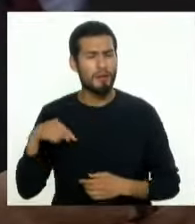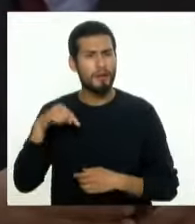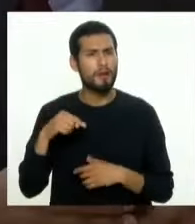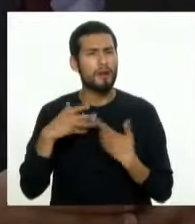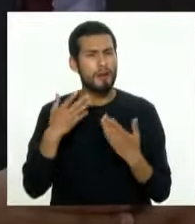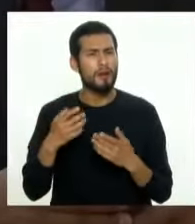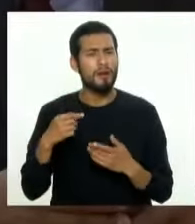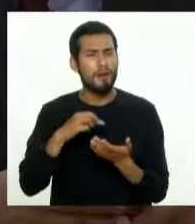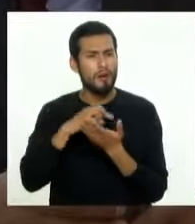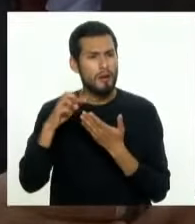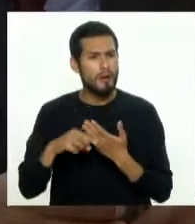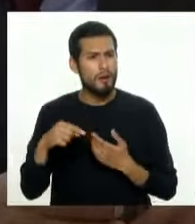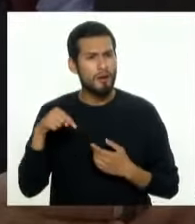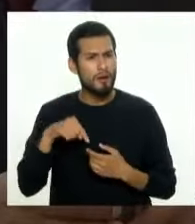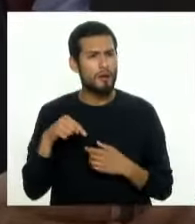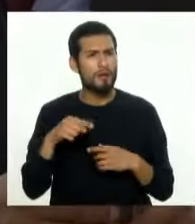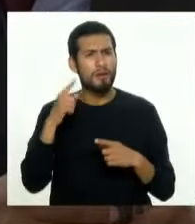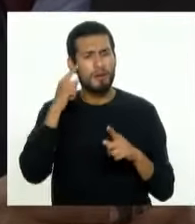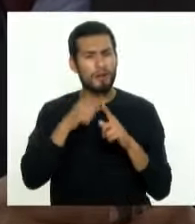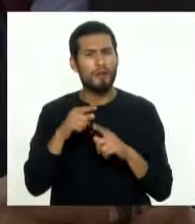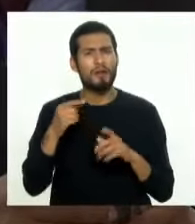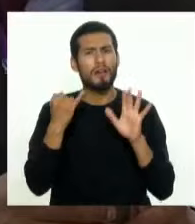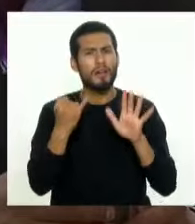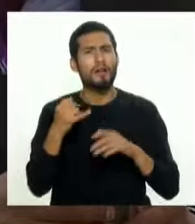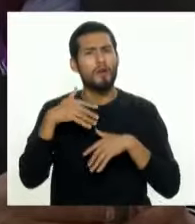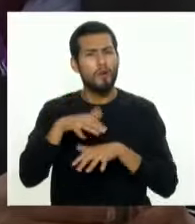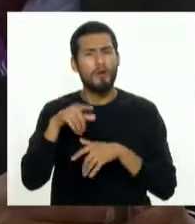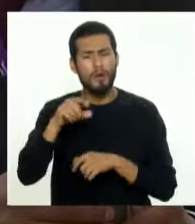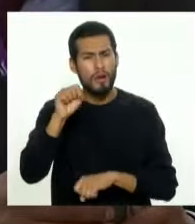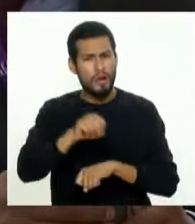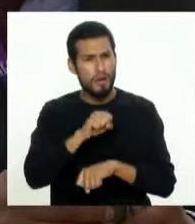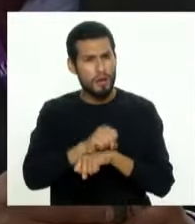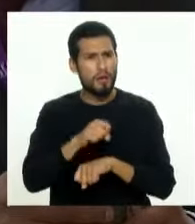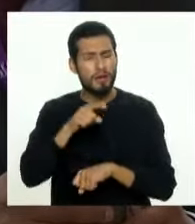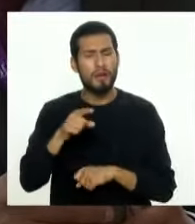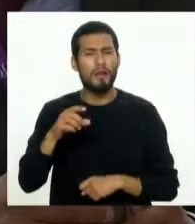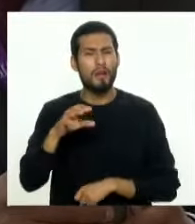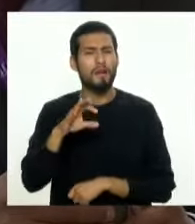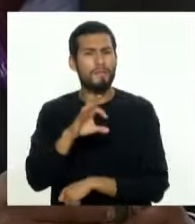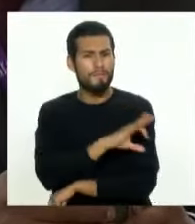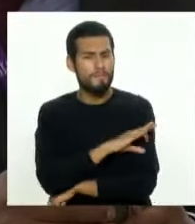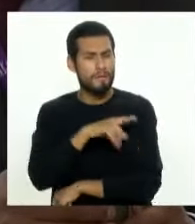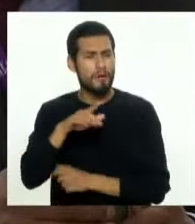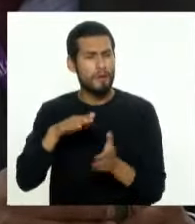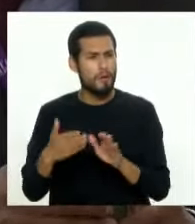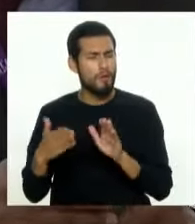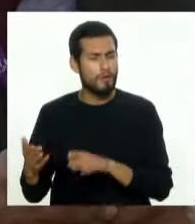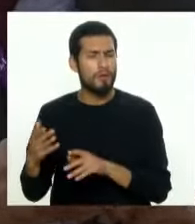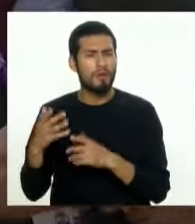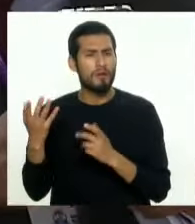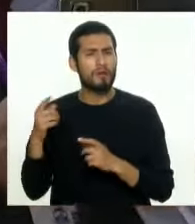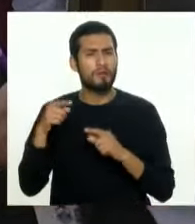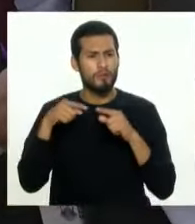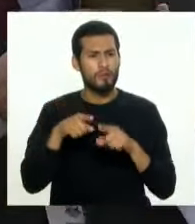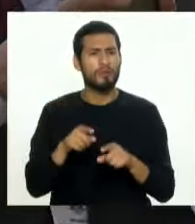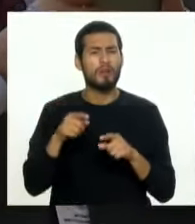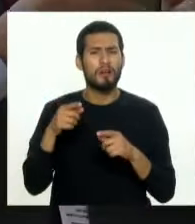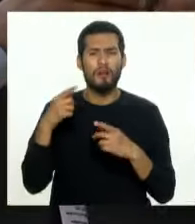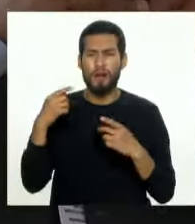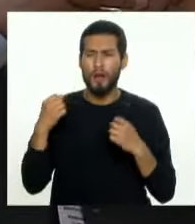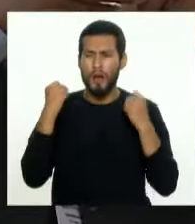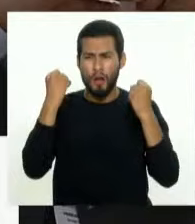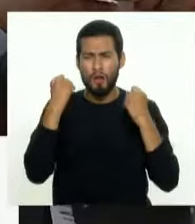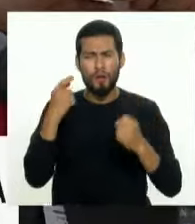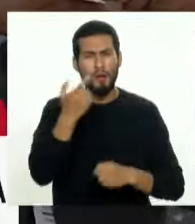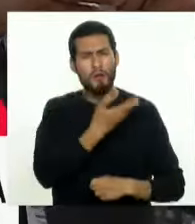se ha reprogramado para el 6 de julio su cita ante la Fiscalía por las muertes durante las protestas.